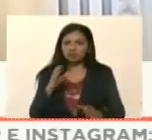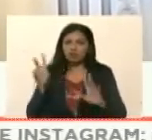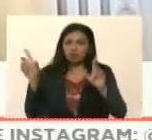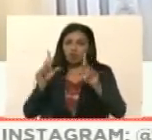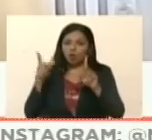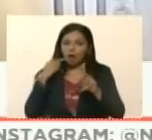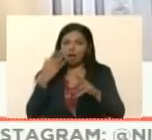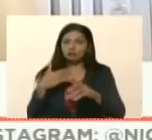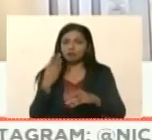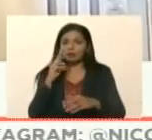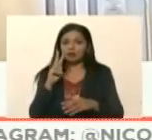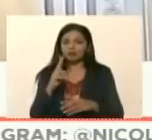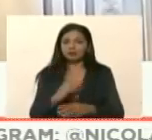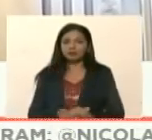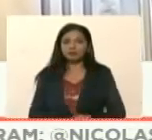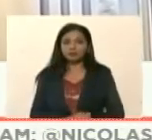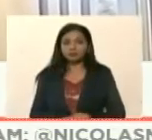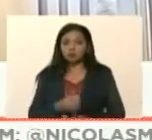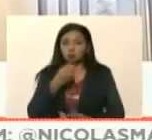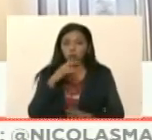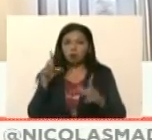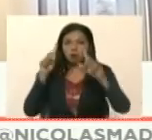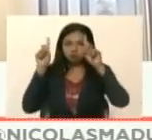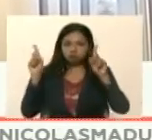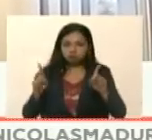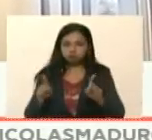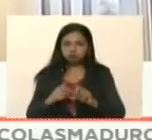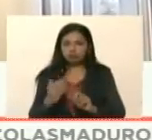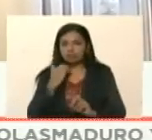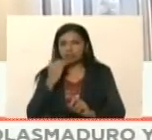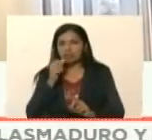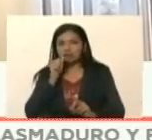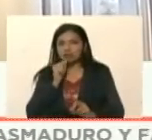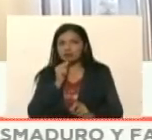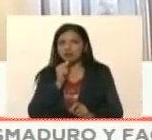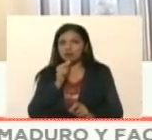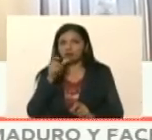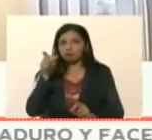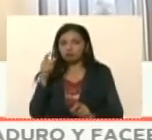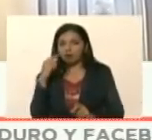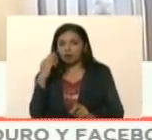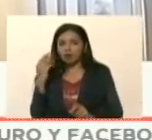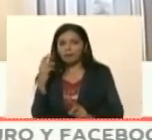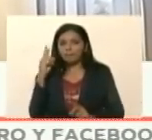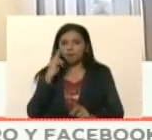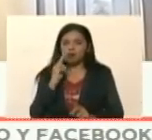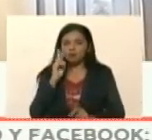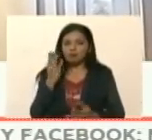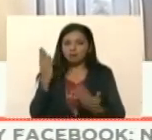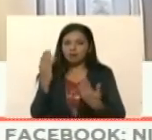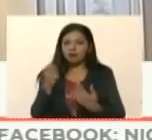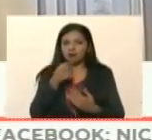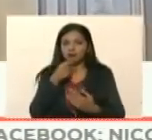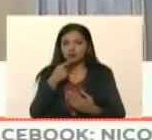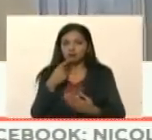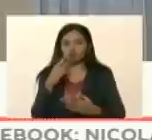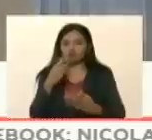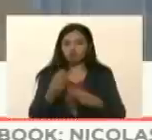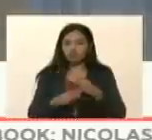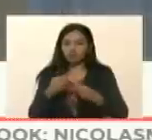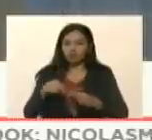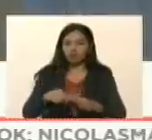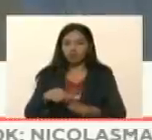hace, en buena medida, se acerca a quien fue Bolívar. Este cuadro es maravilloso que preside este salón Simón